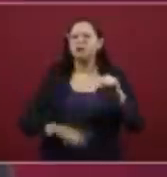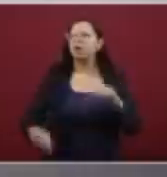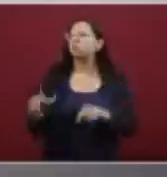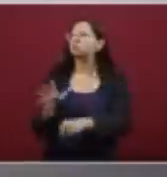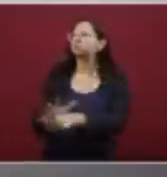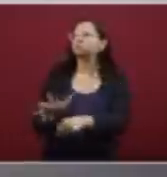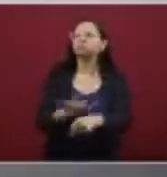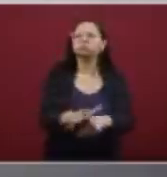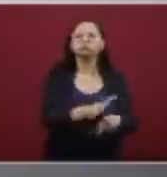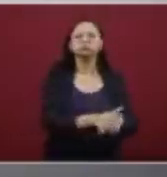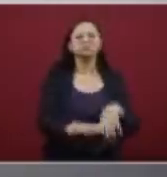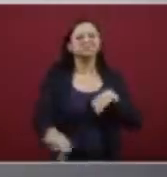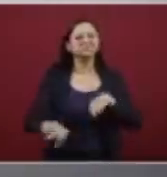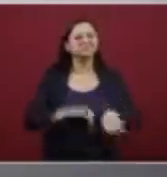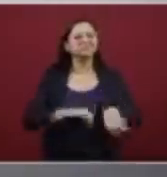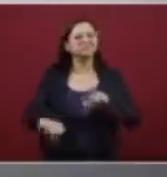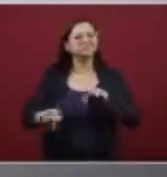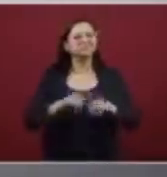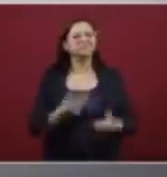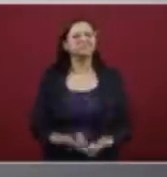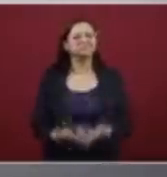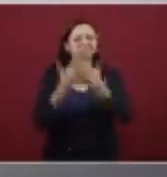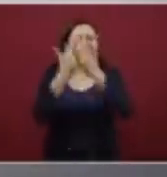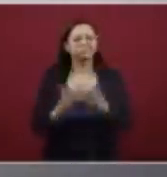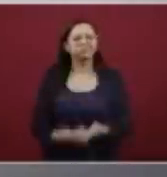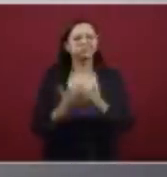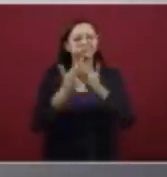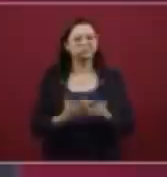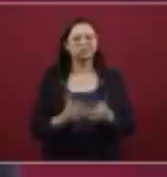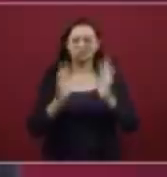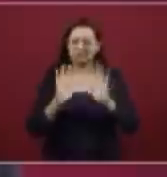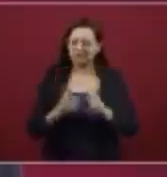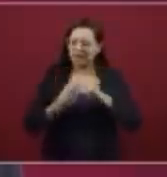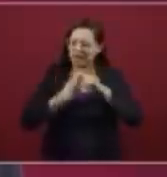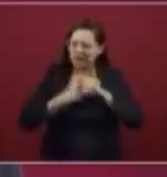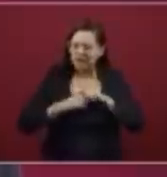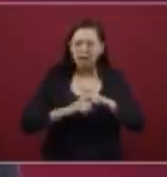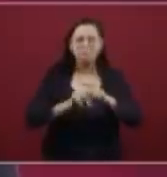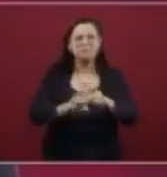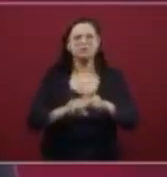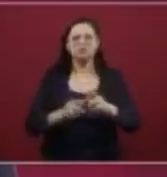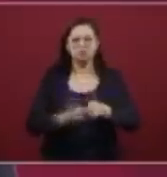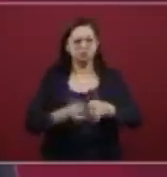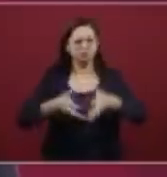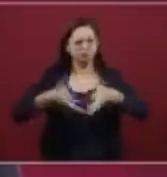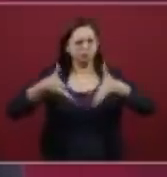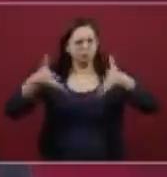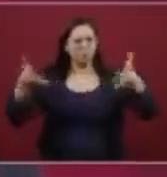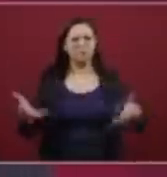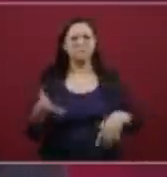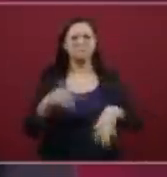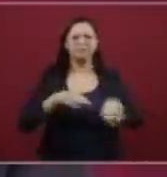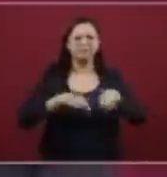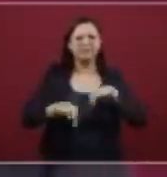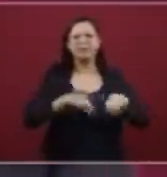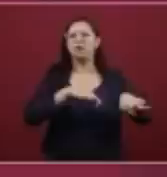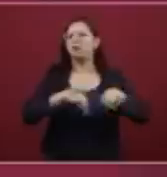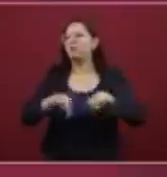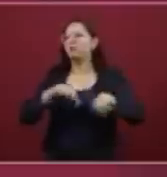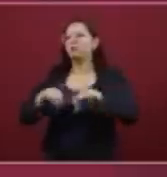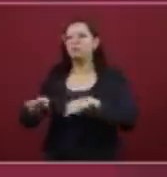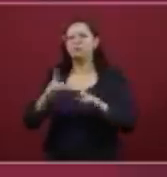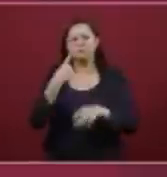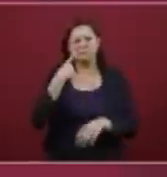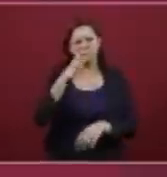mucho trabajo ya. Se están creando muchas opciones de trabajo. Solo en Chiapas,